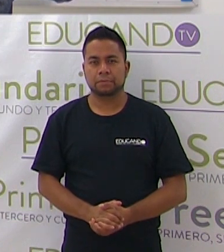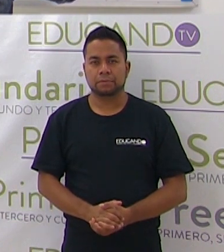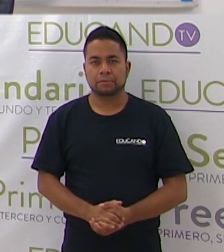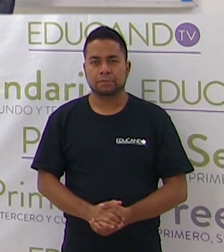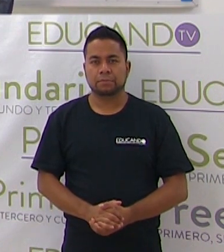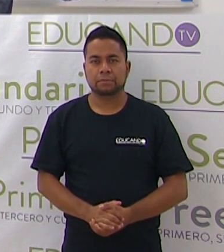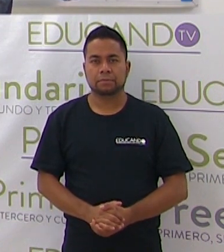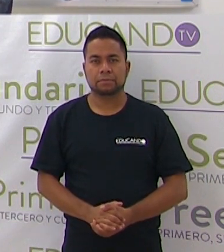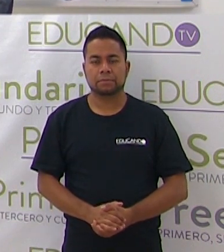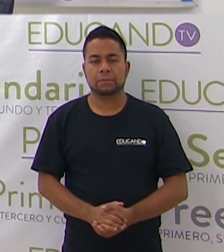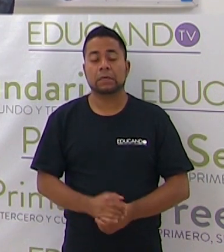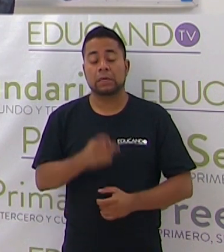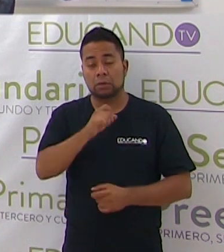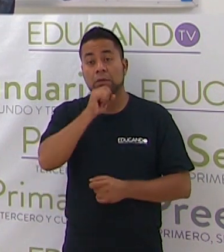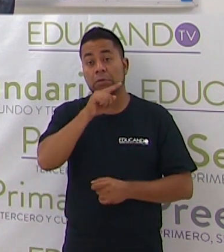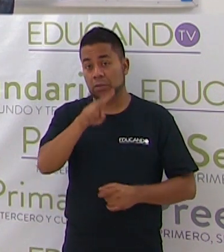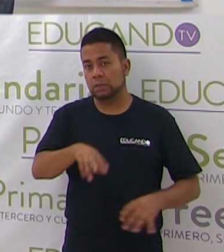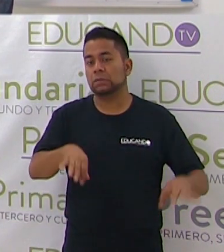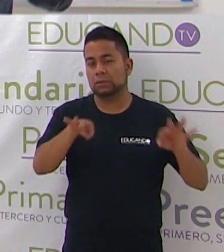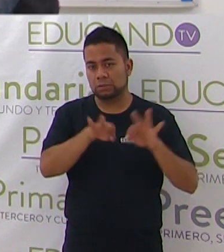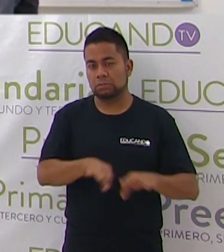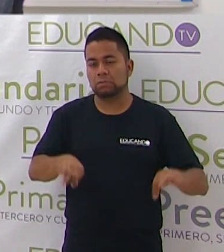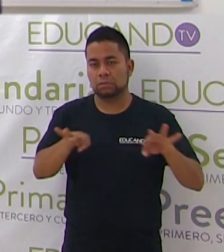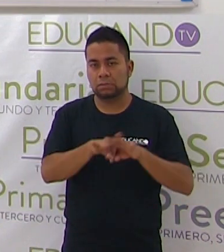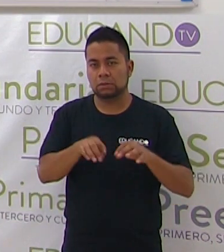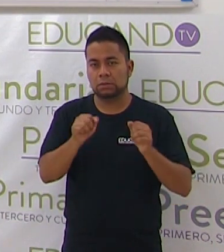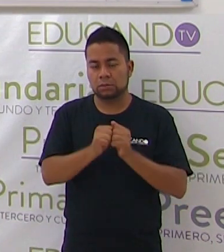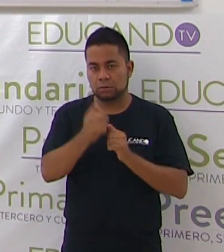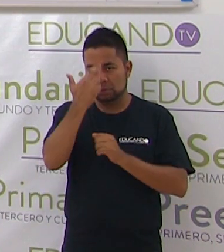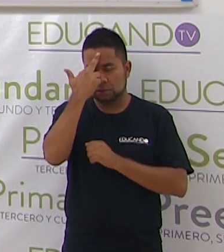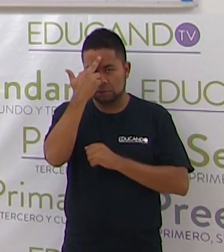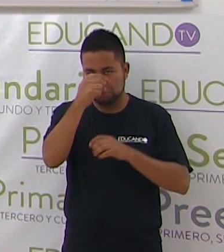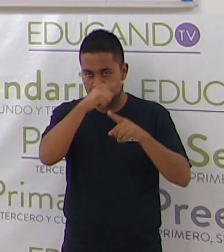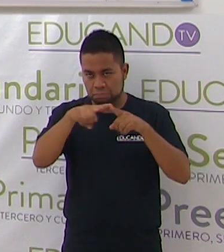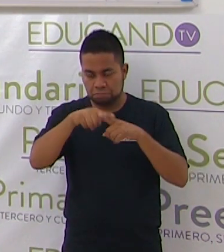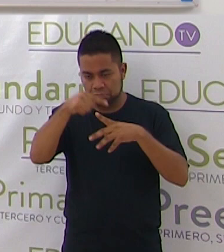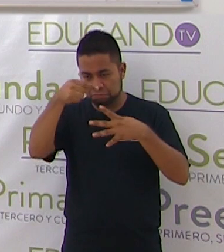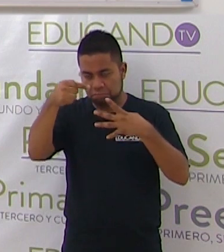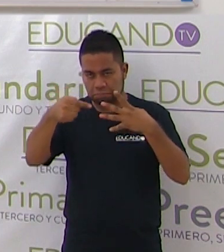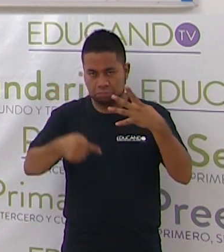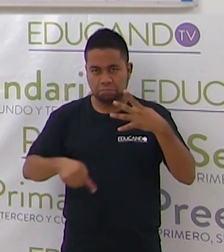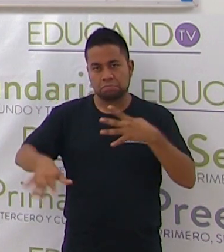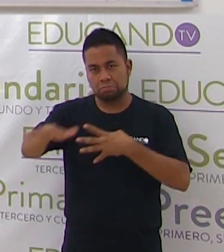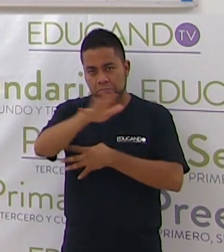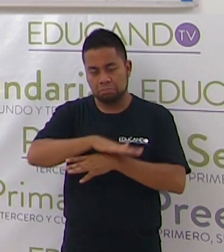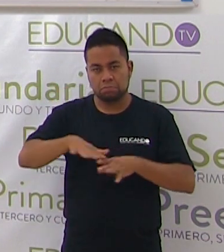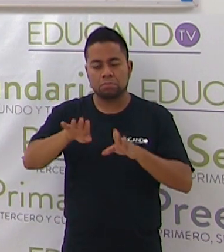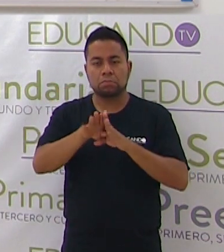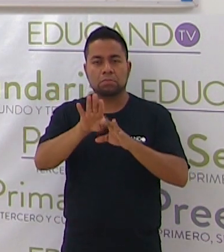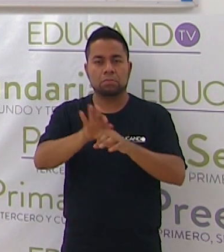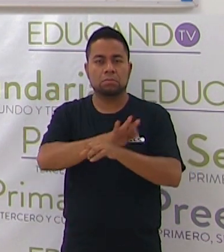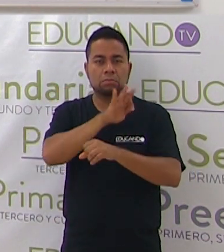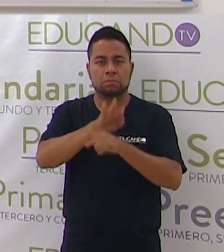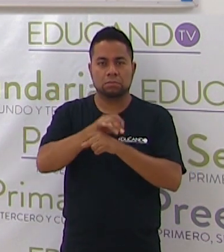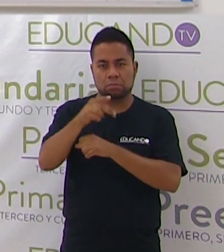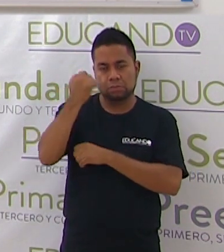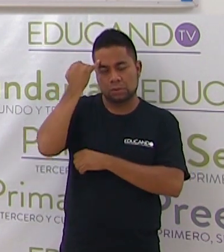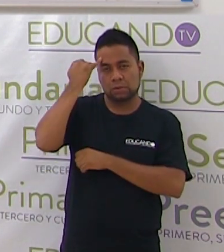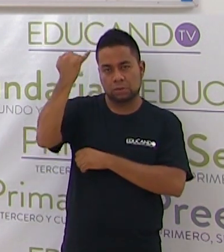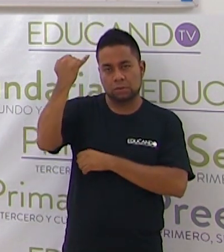Argumentos. Eso también es importante porque con estos argumentos ustedes van a defender sus